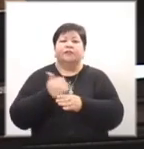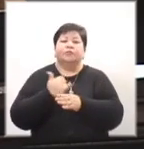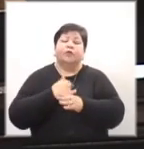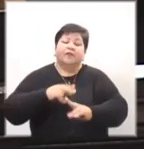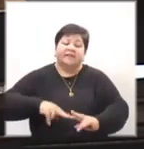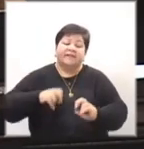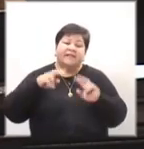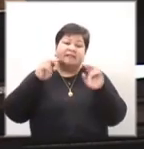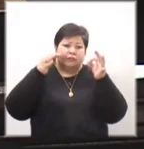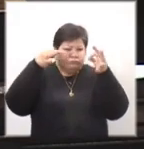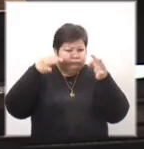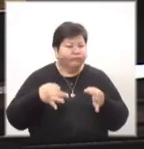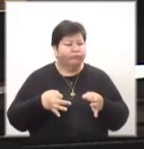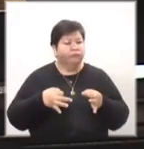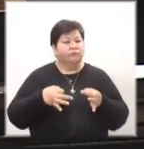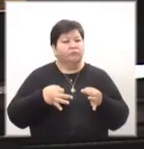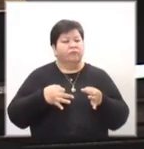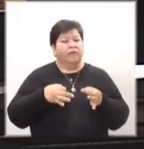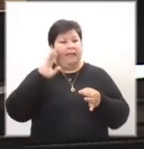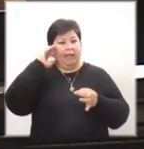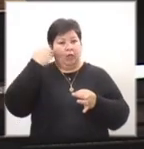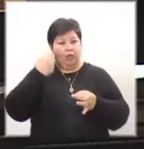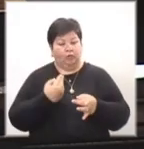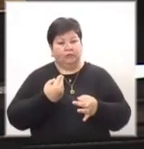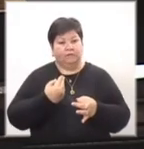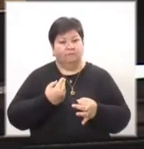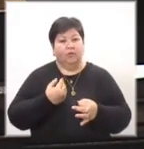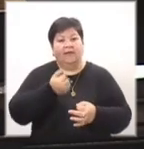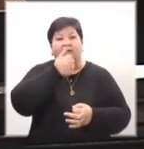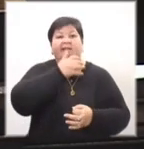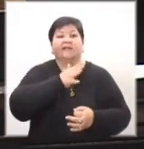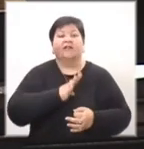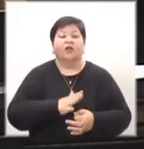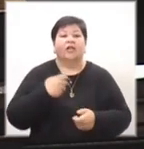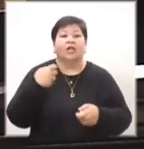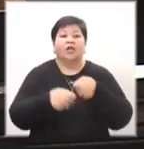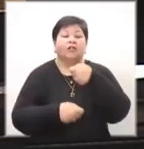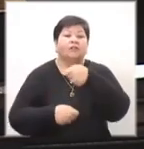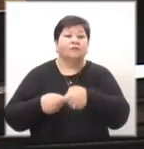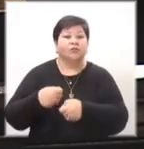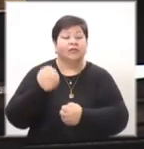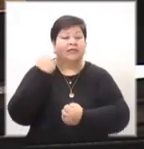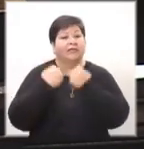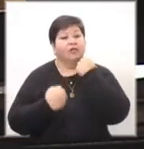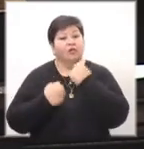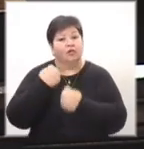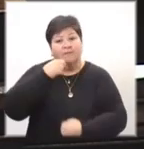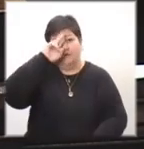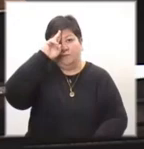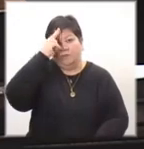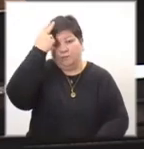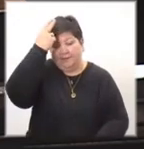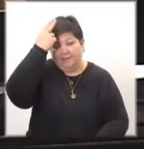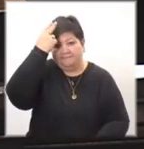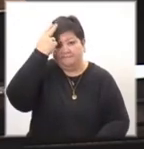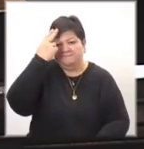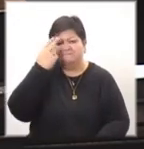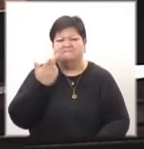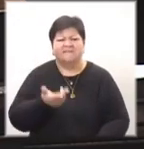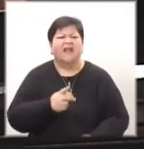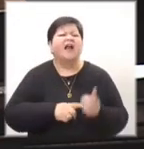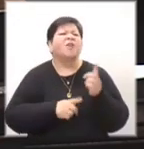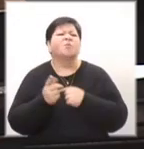investigación, reconocidos por su histórica contribución a la economía del país, y que han sido maltratados